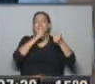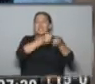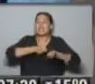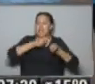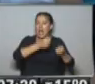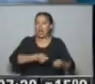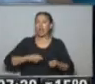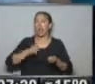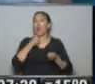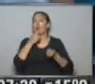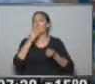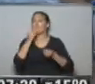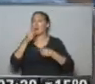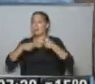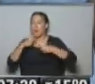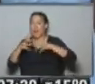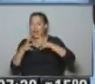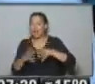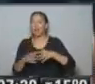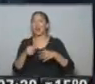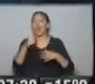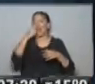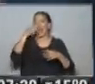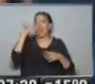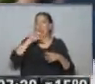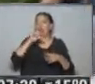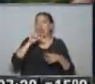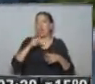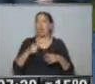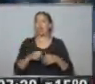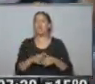rollos de papel. Eso es lo fundamental, alcohol fino,